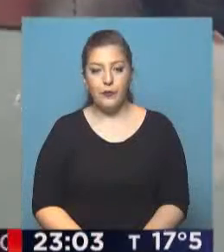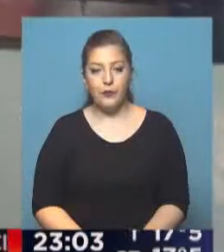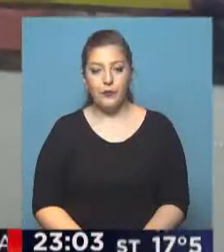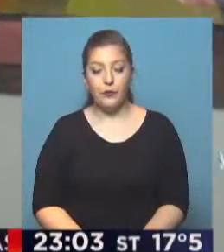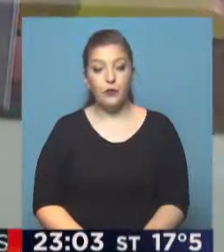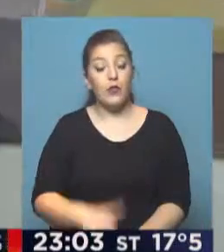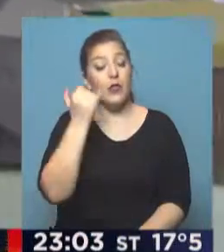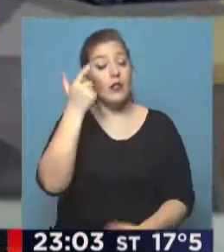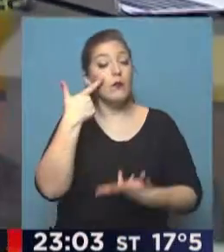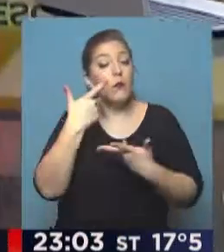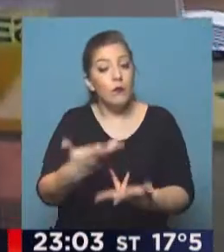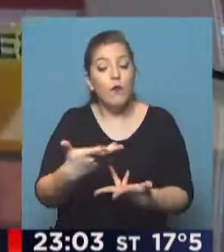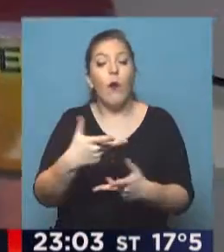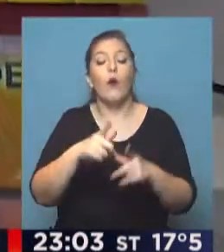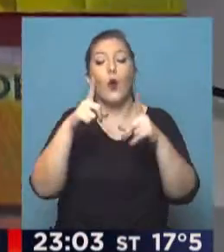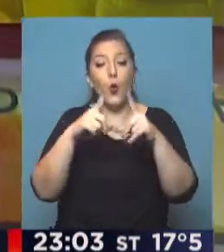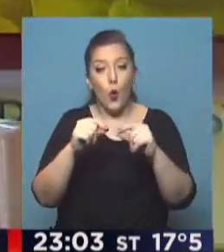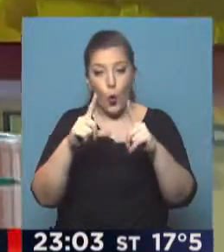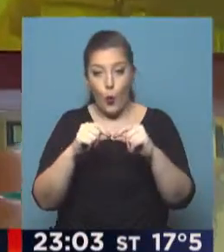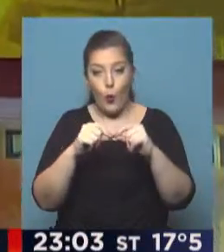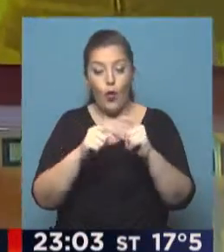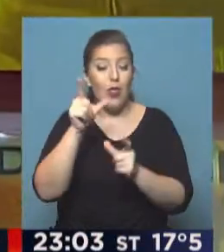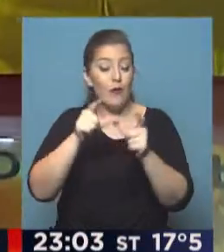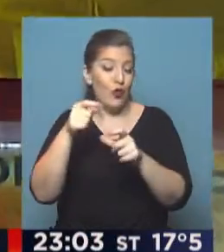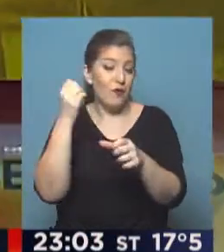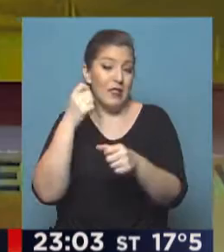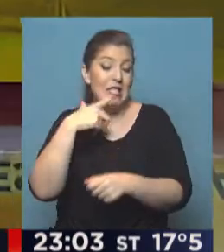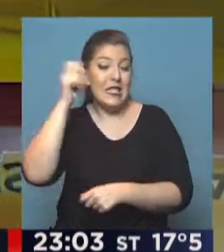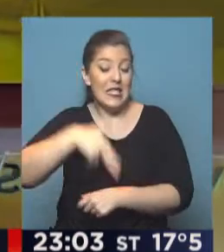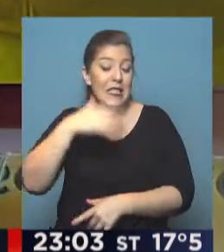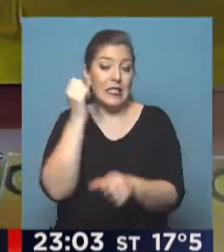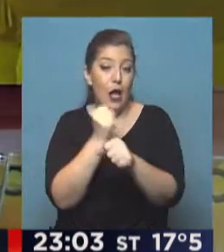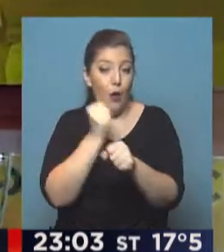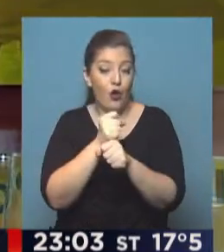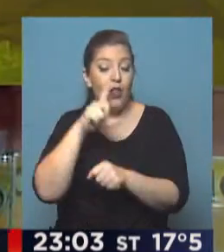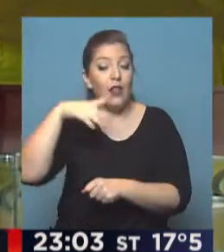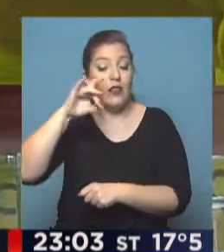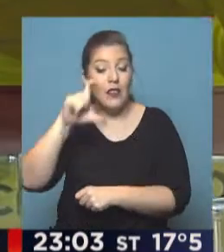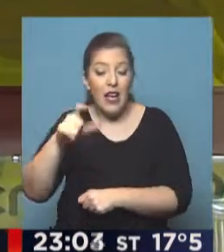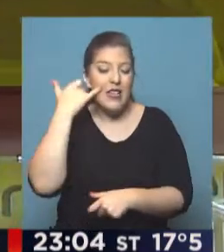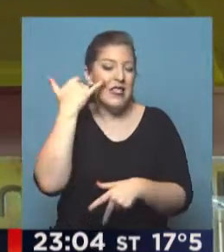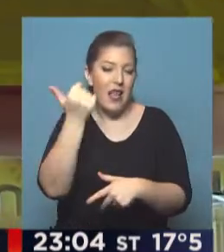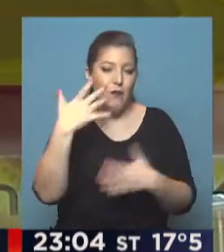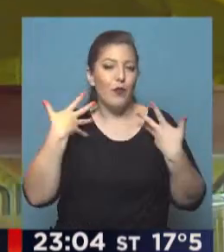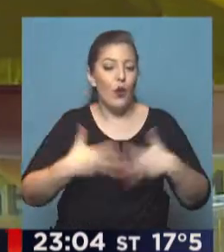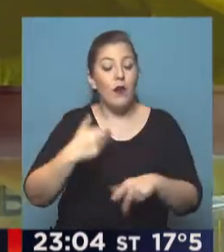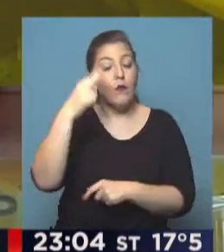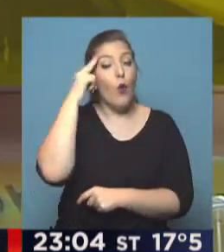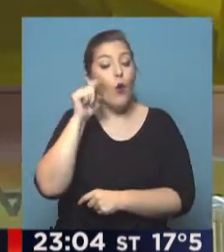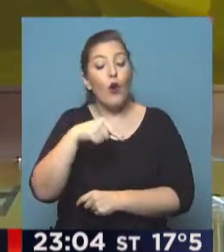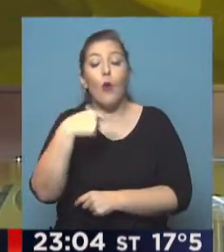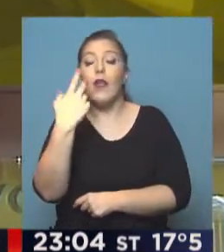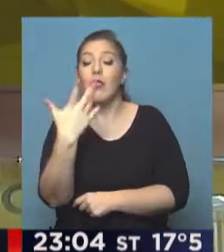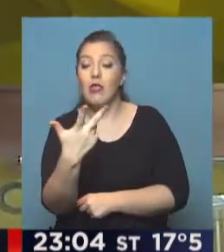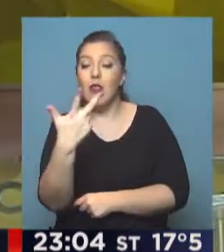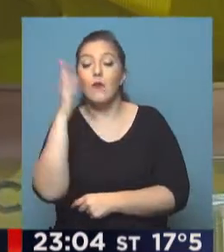Se dio a conocer la cifra de desocupación de este INDEC normalizado y es del